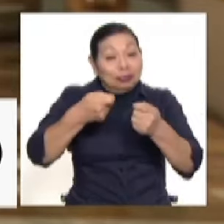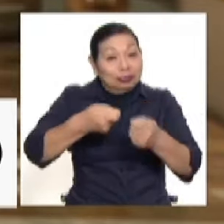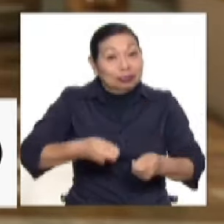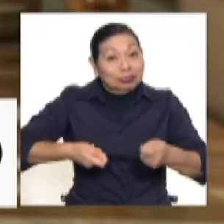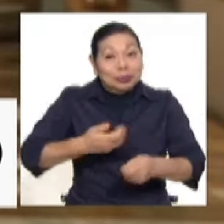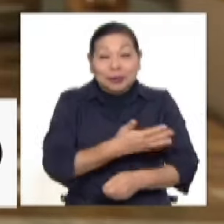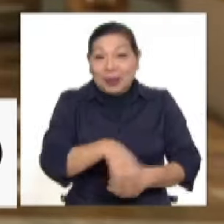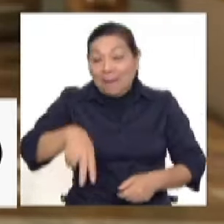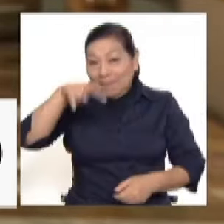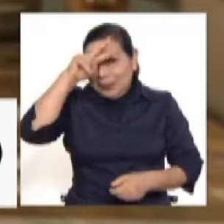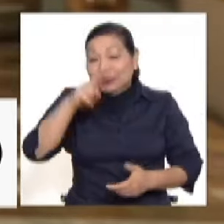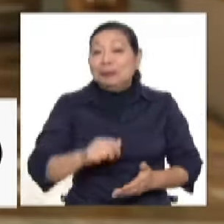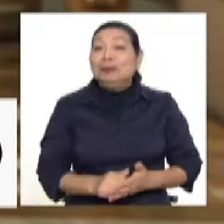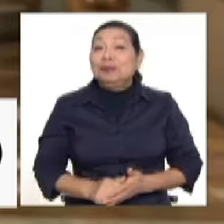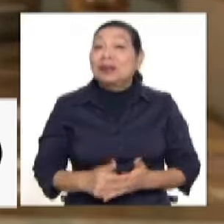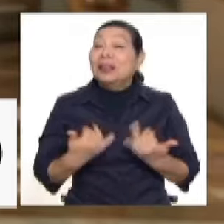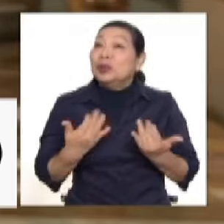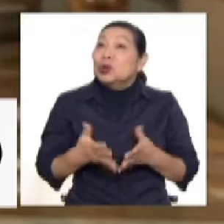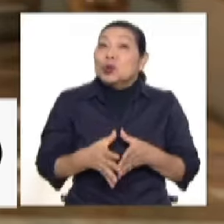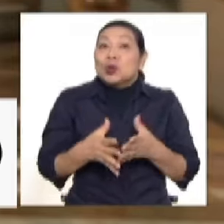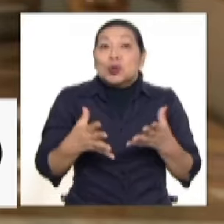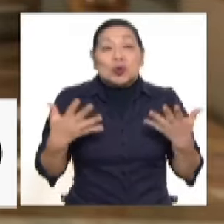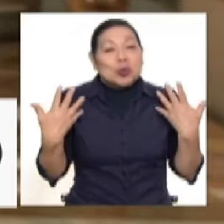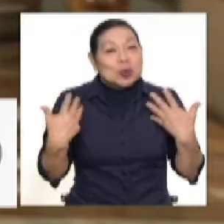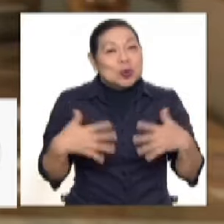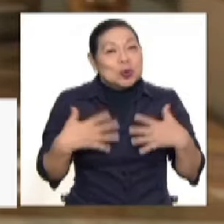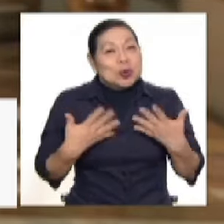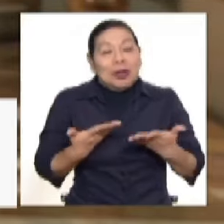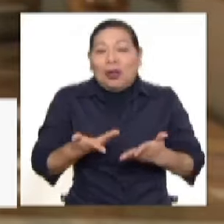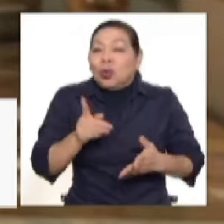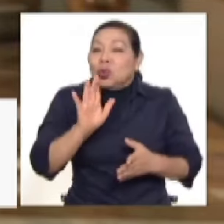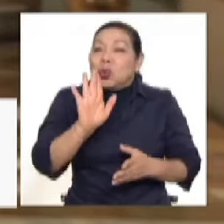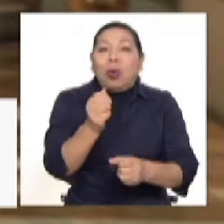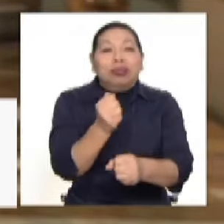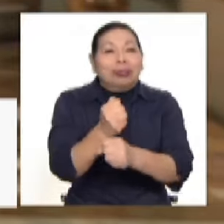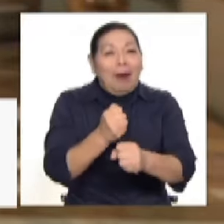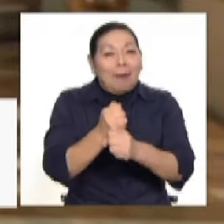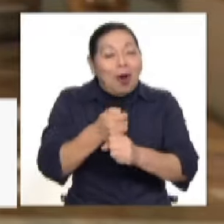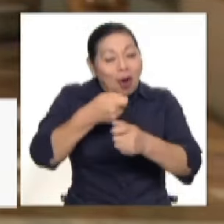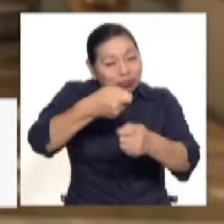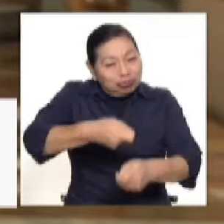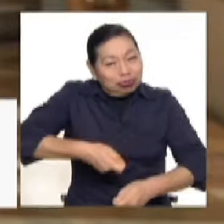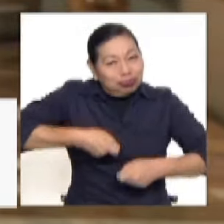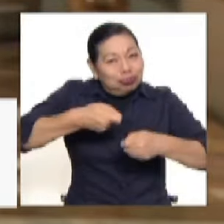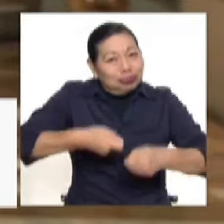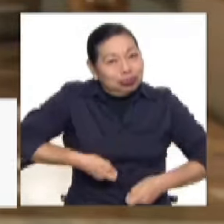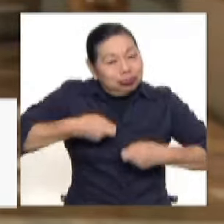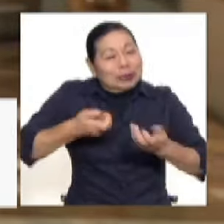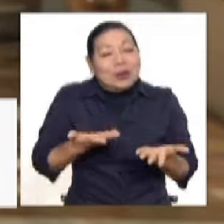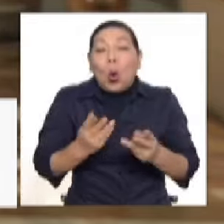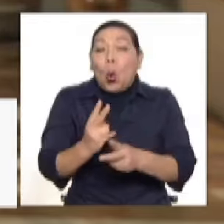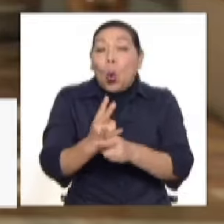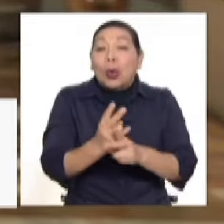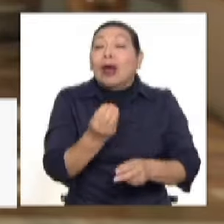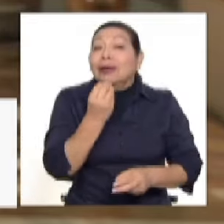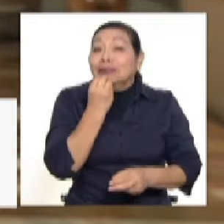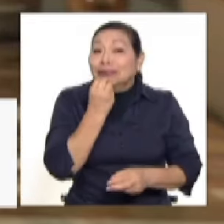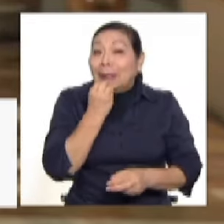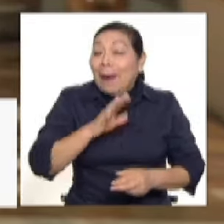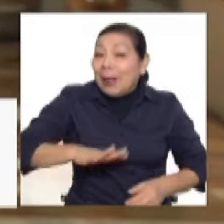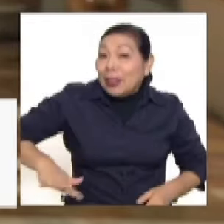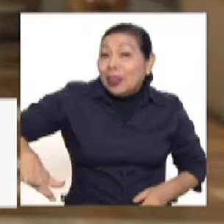de nuestro país. Esa riqueza, fruto de su trabajo, permite garantizar la seguridad